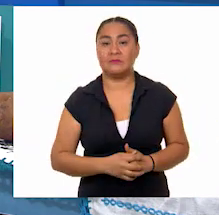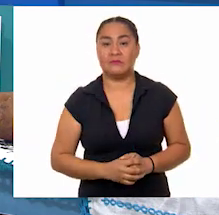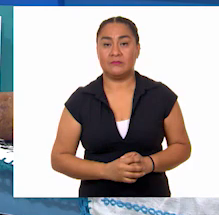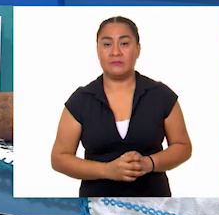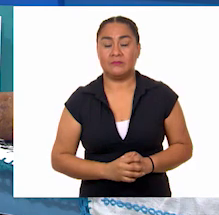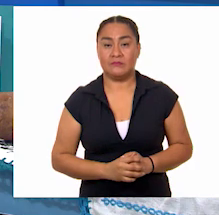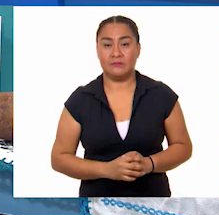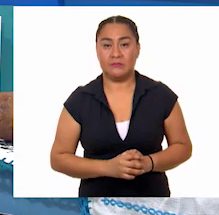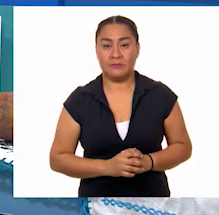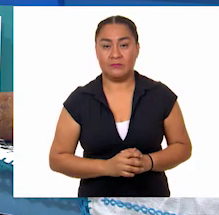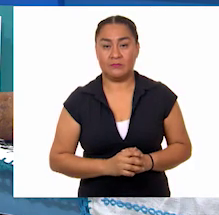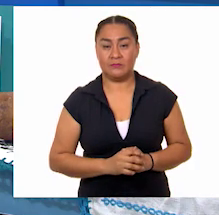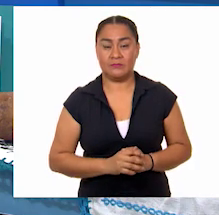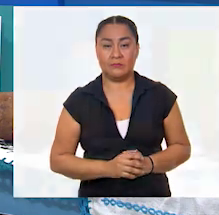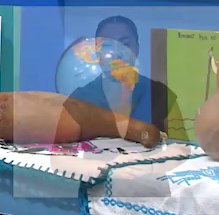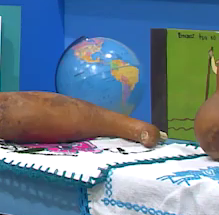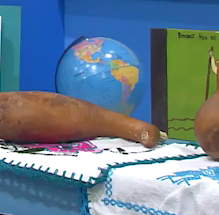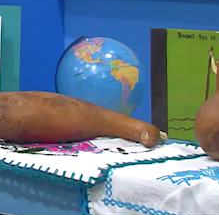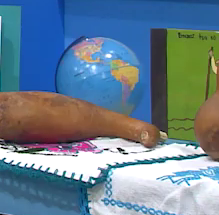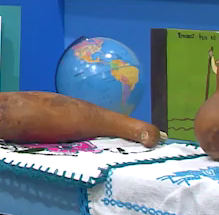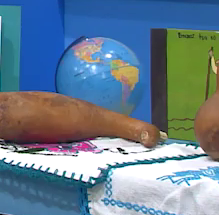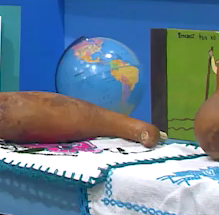a el antamahu,